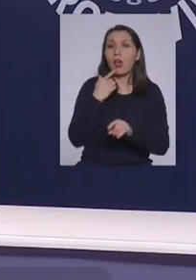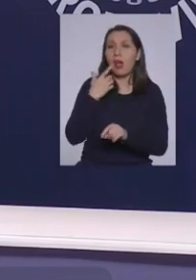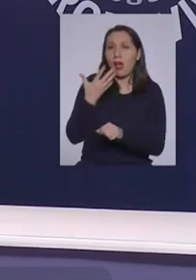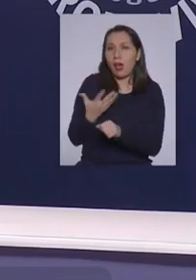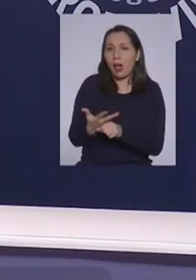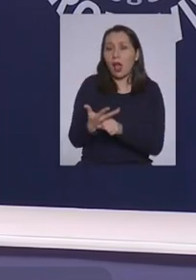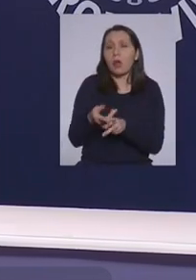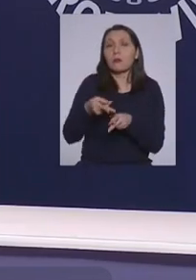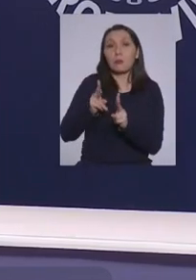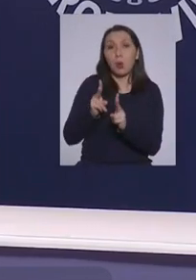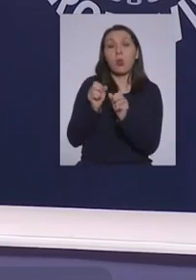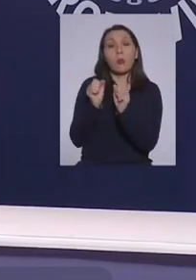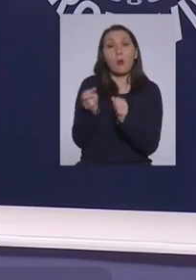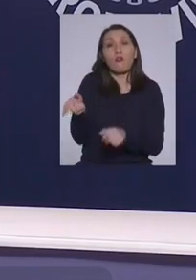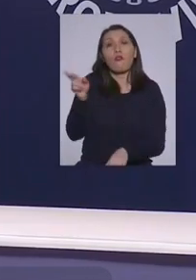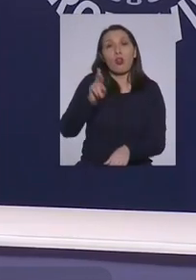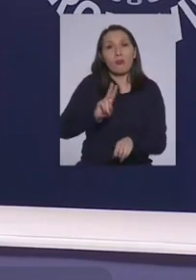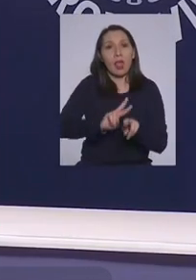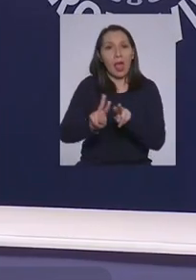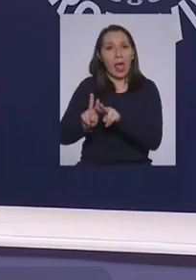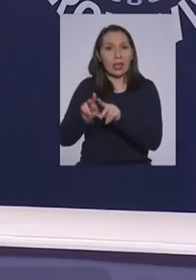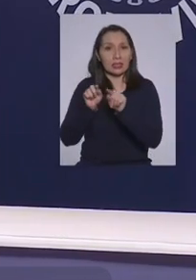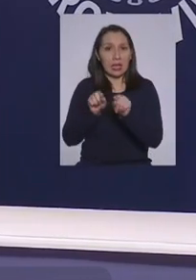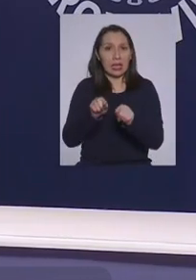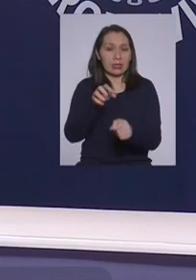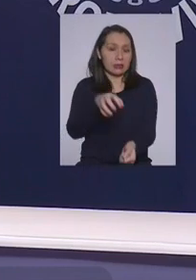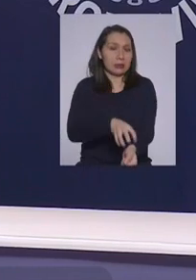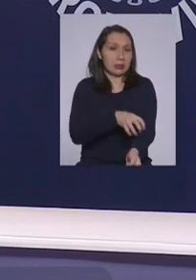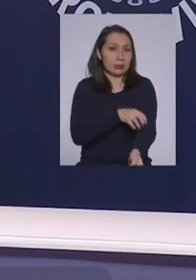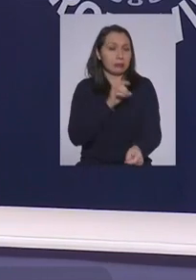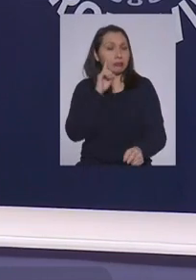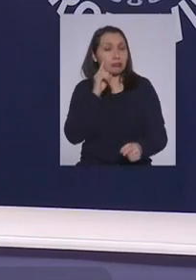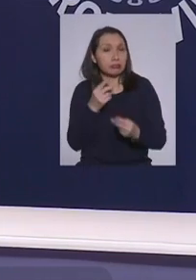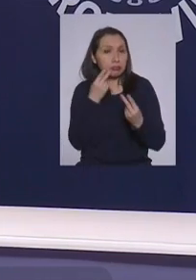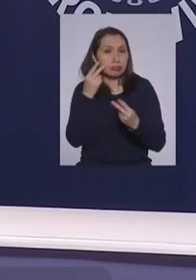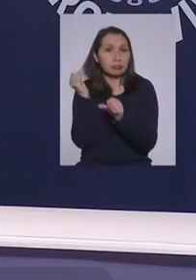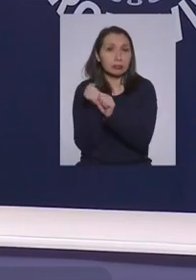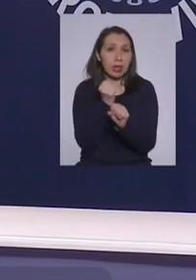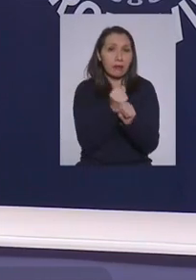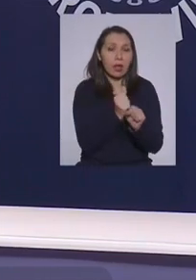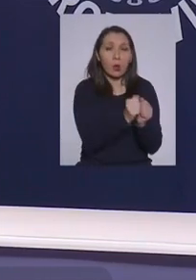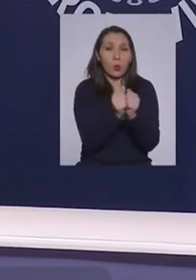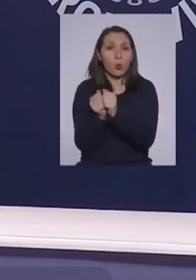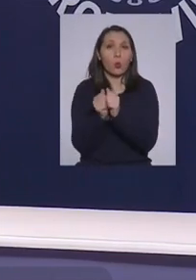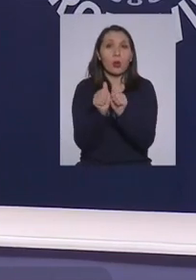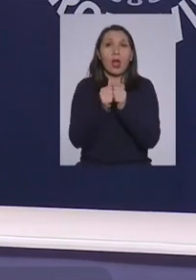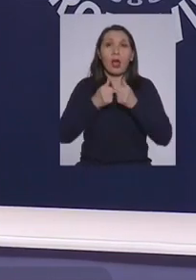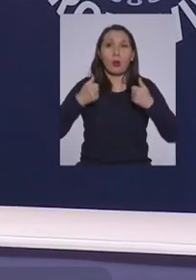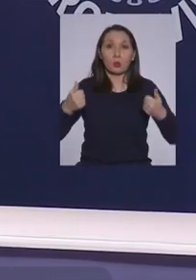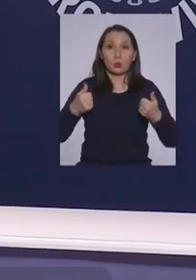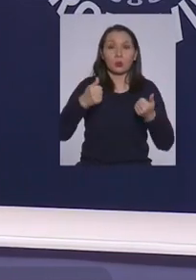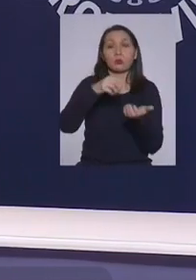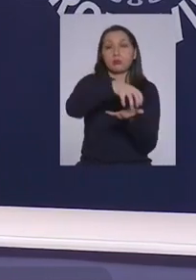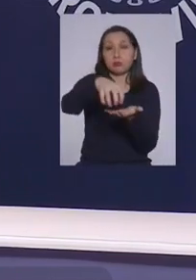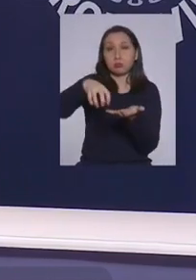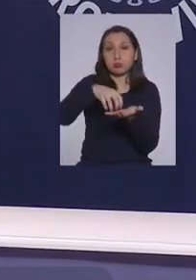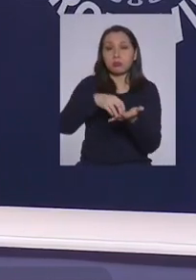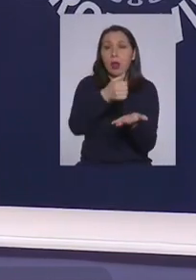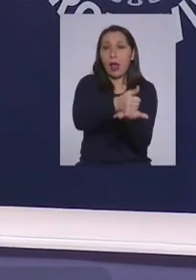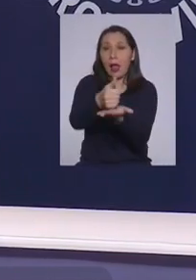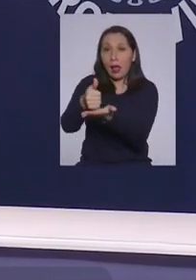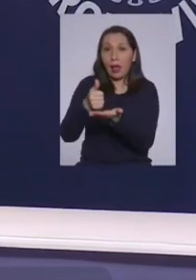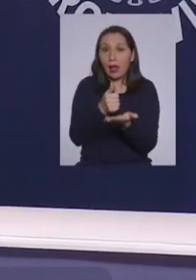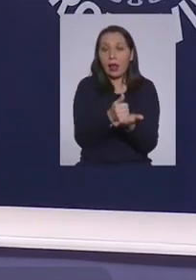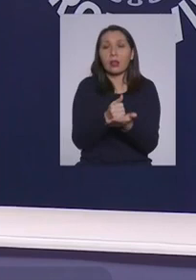son factibles de poder realizar en estas regiones. Y aquí el trabajo en conjunto con las autoridades locales, con los